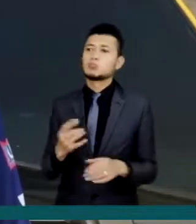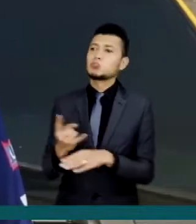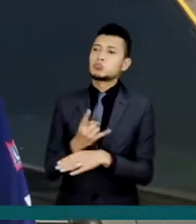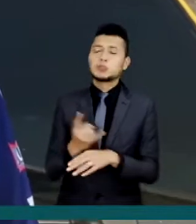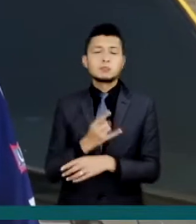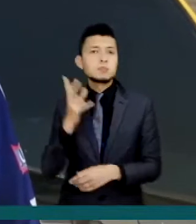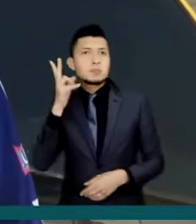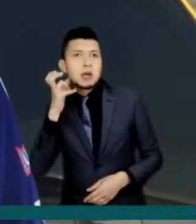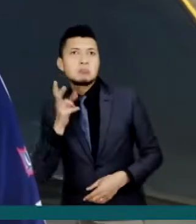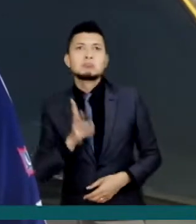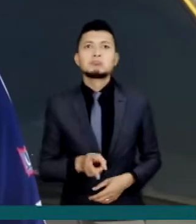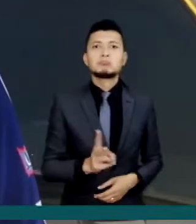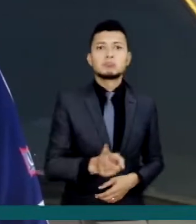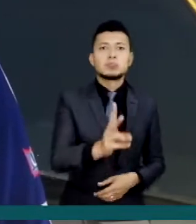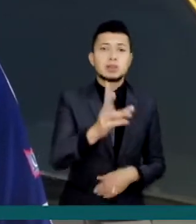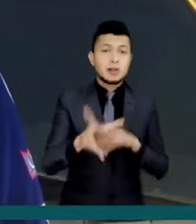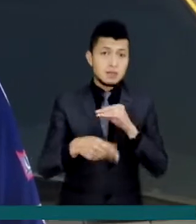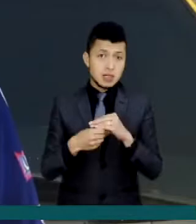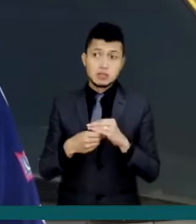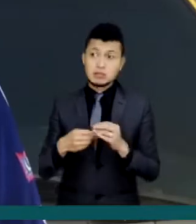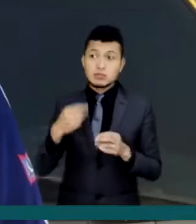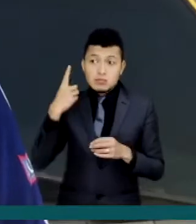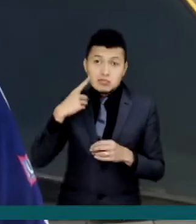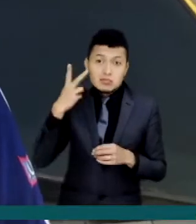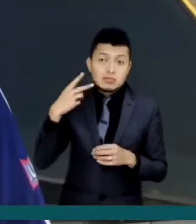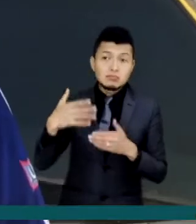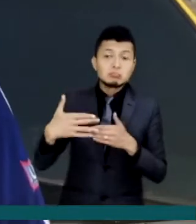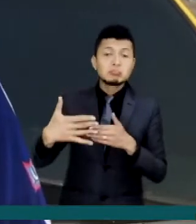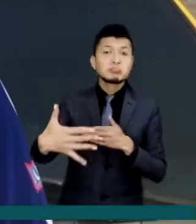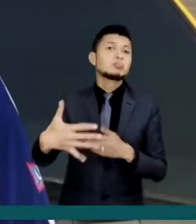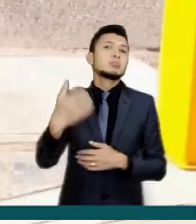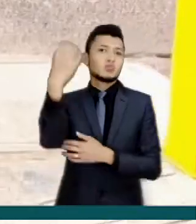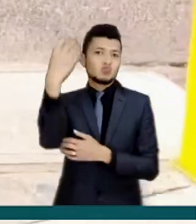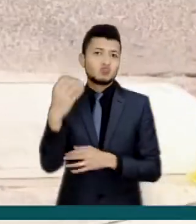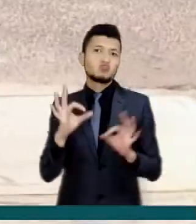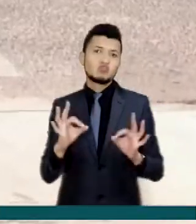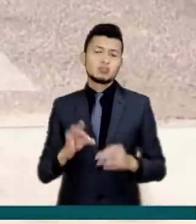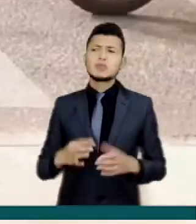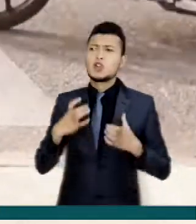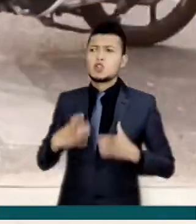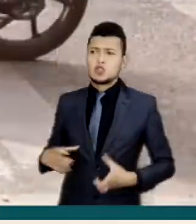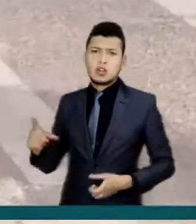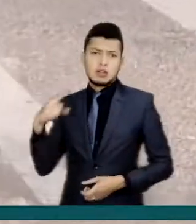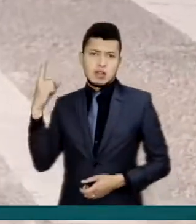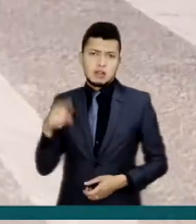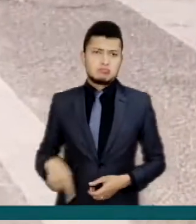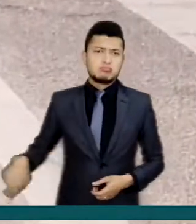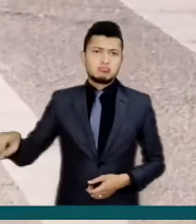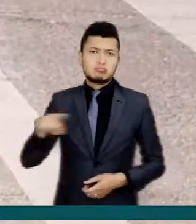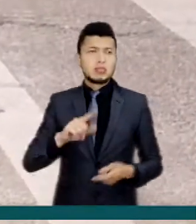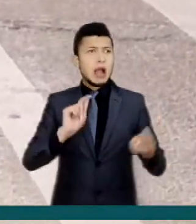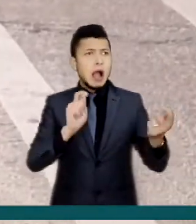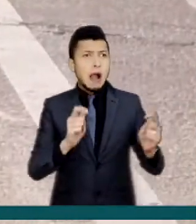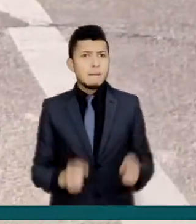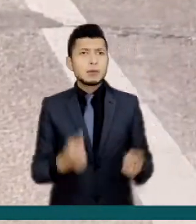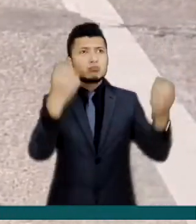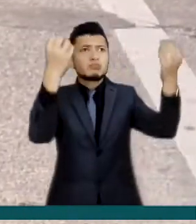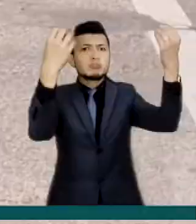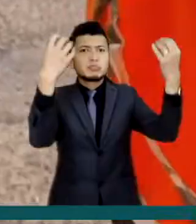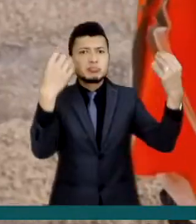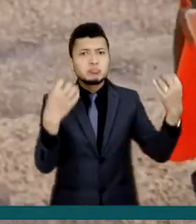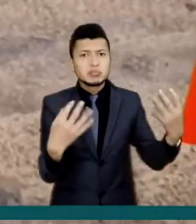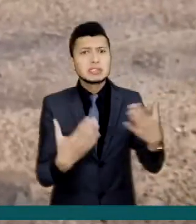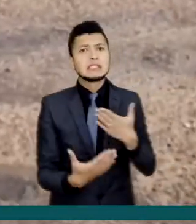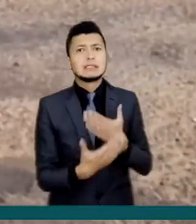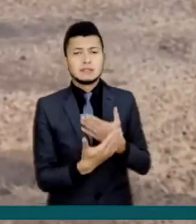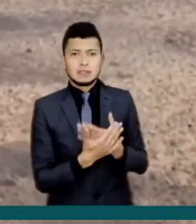y en estos días los semáforos han trabajado en perfectas condiciones. La ciudadanía en general está muy satisfecha con el cambio de